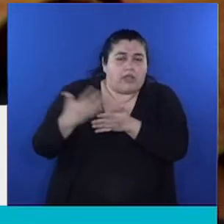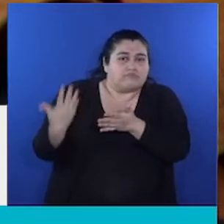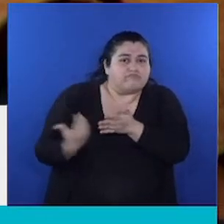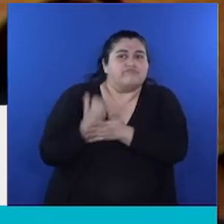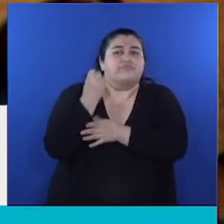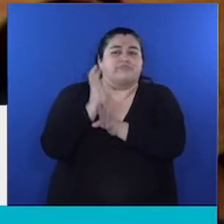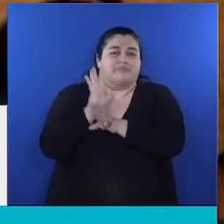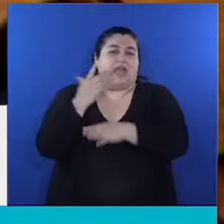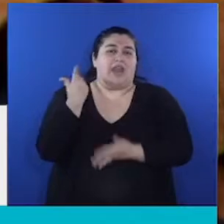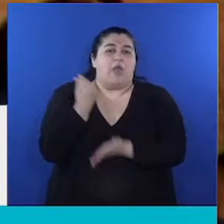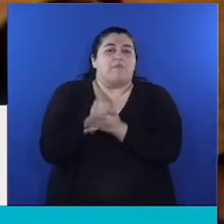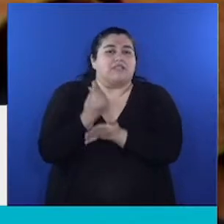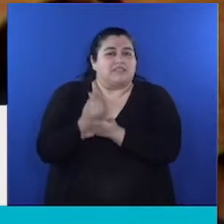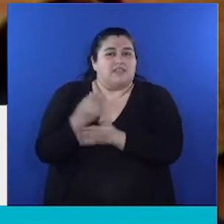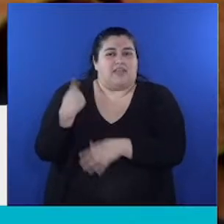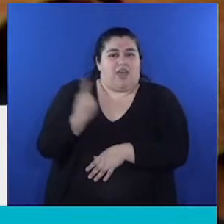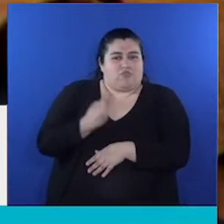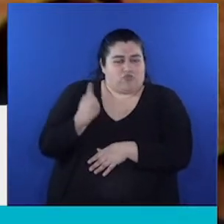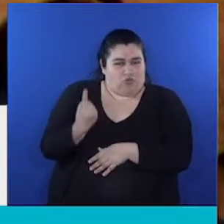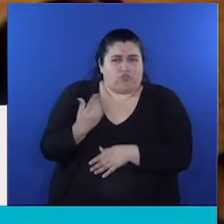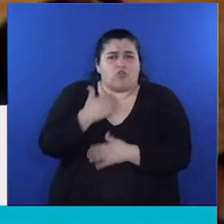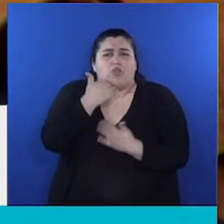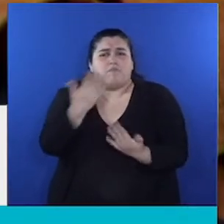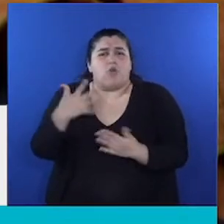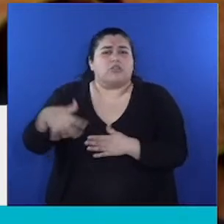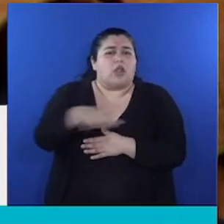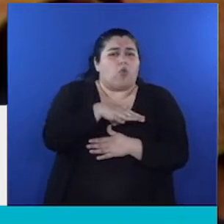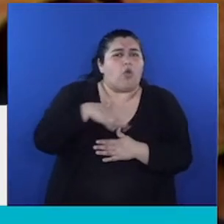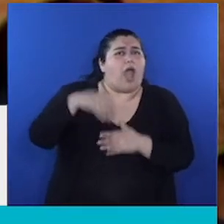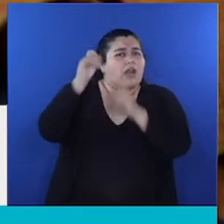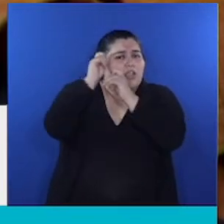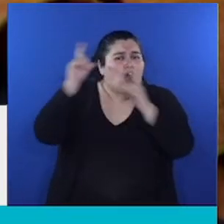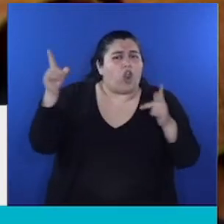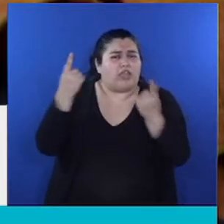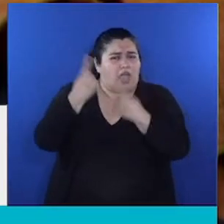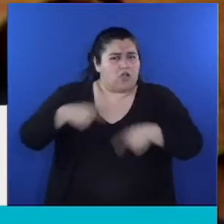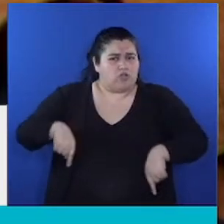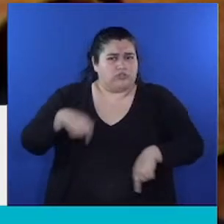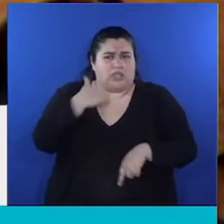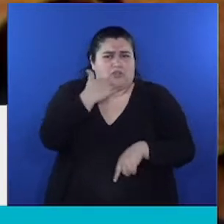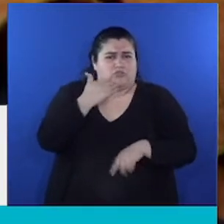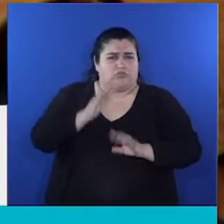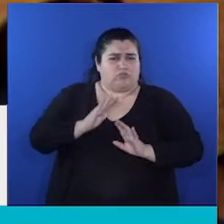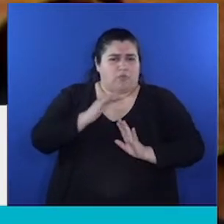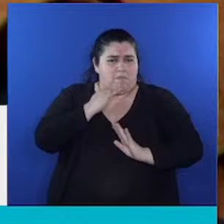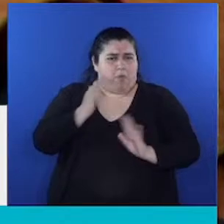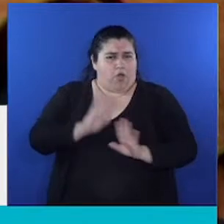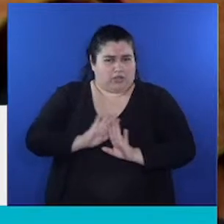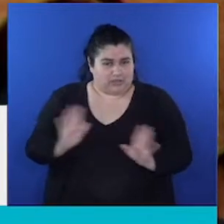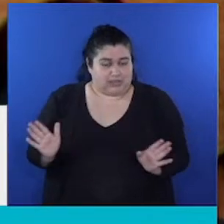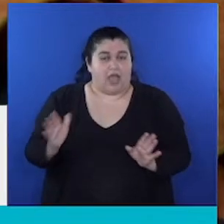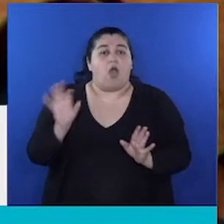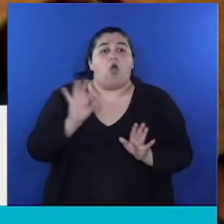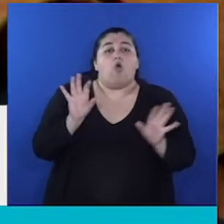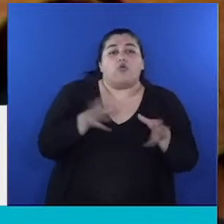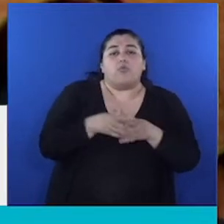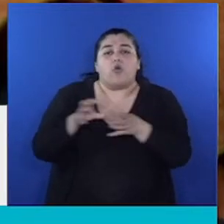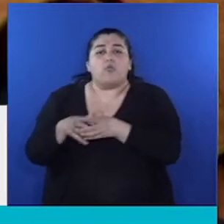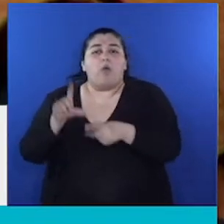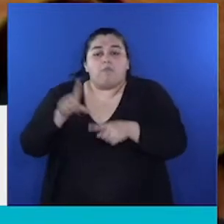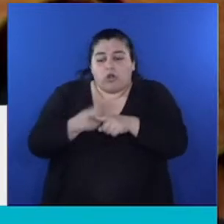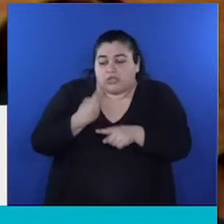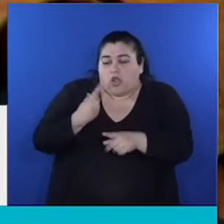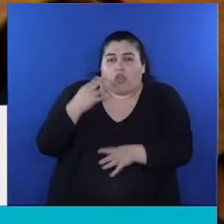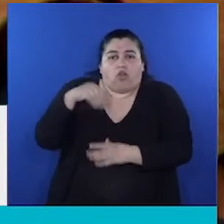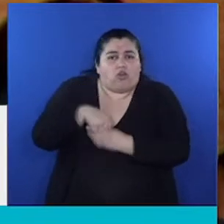sin importar el lugar ideológico desde donde nos paramos, sin importar el partido político al que pertenecemos,